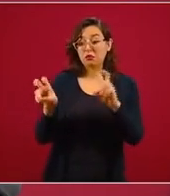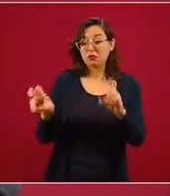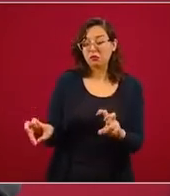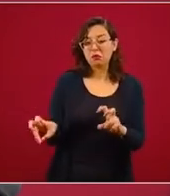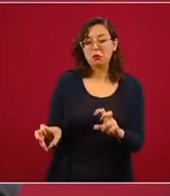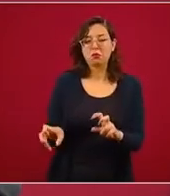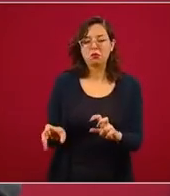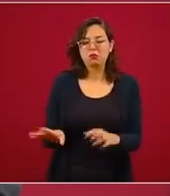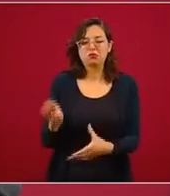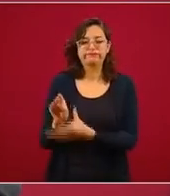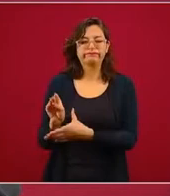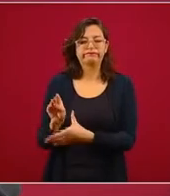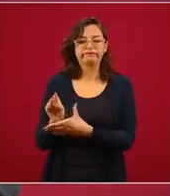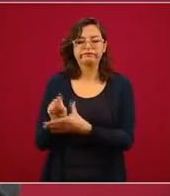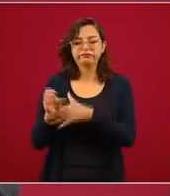atendido.